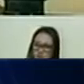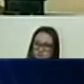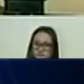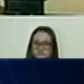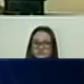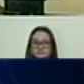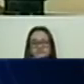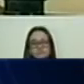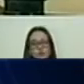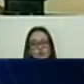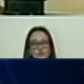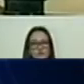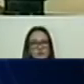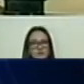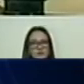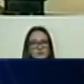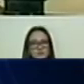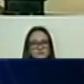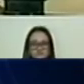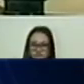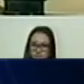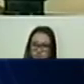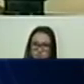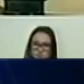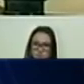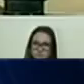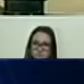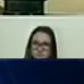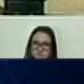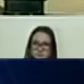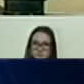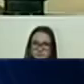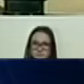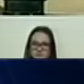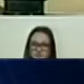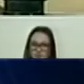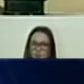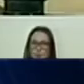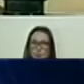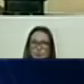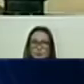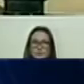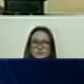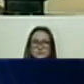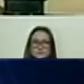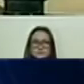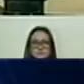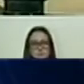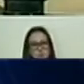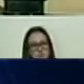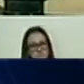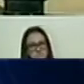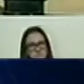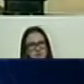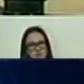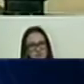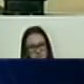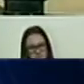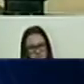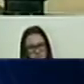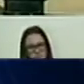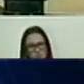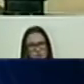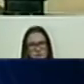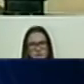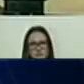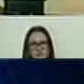verdad de Venezuela a la cumbre de las Américas. Tengan la seguridad de eso. ¿Y por qué me tienen miedo?